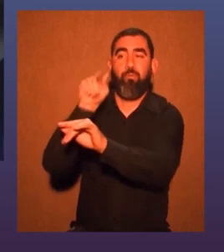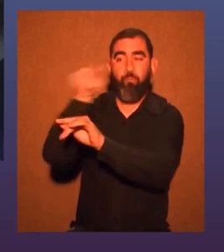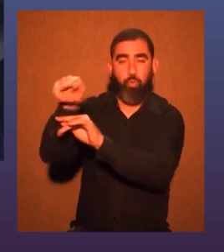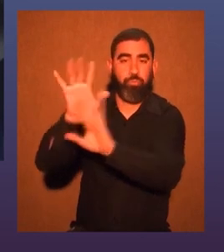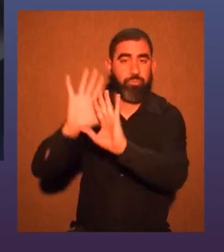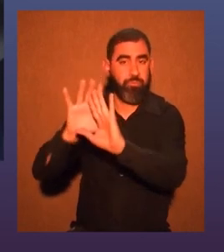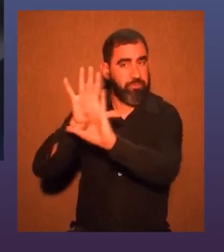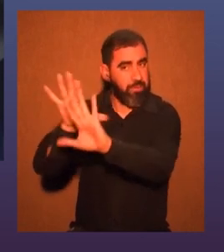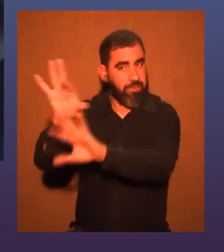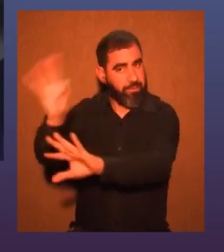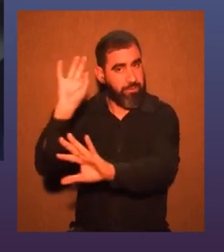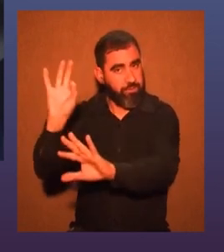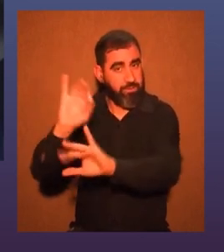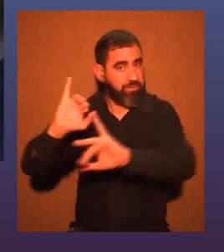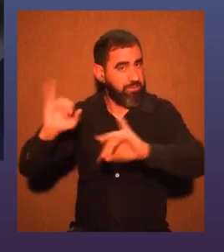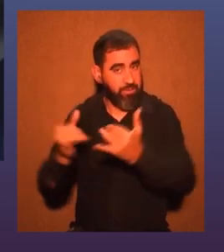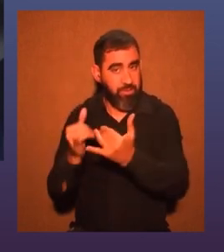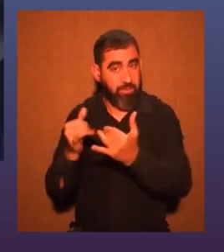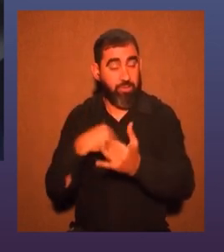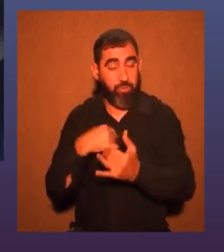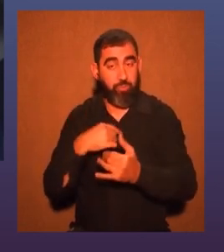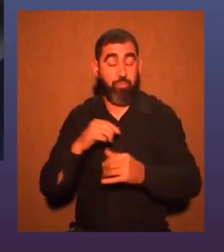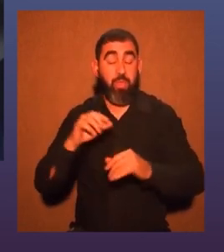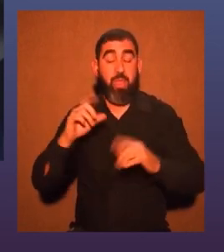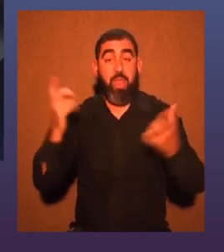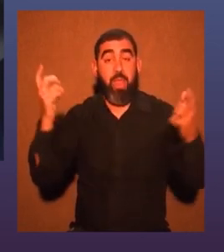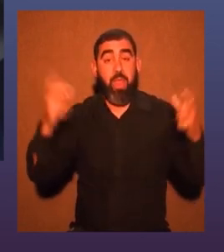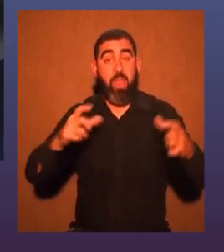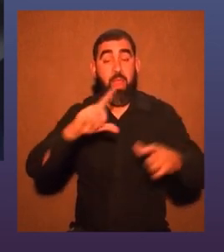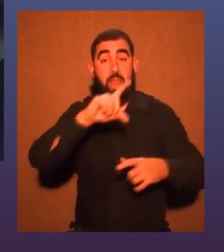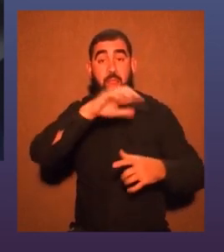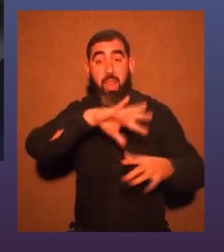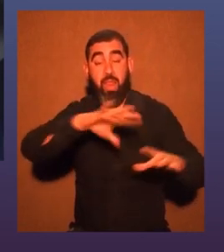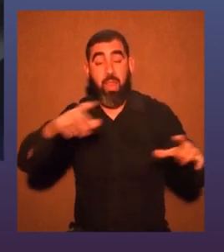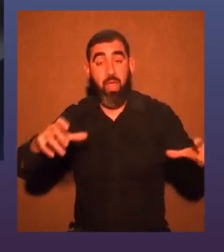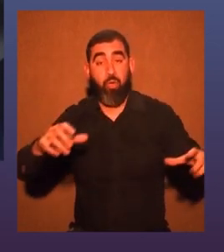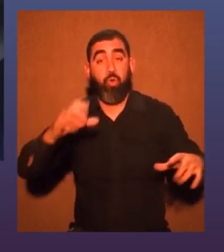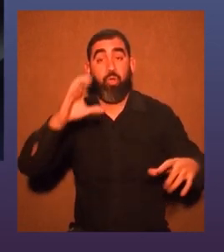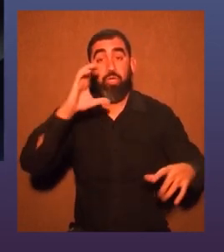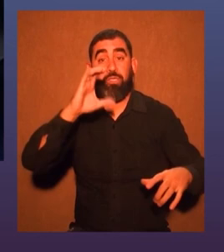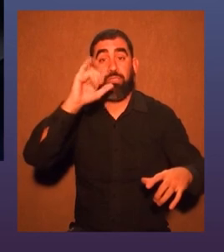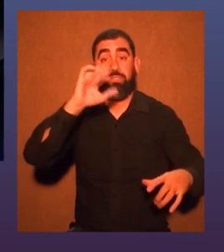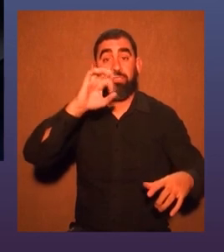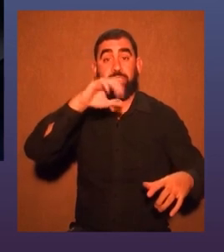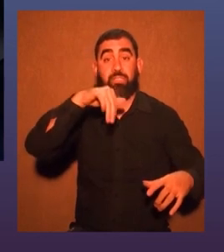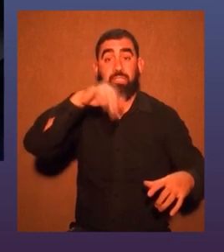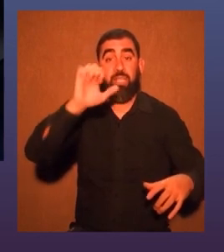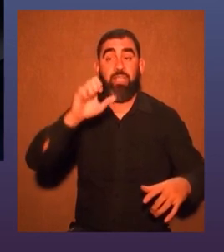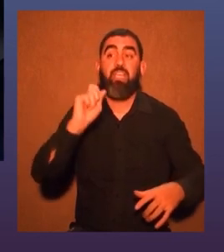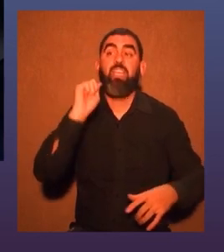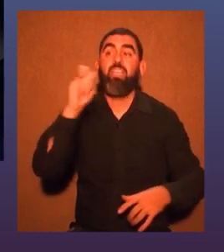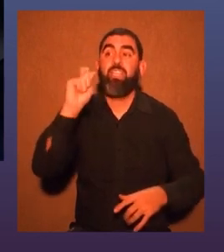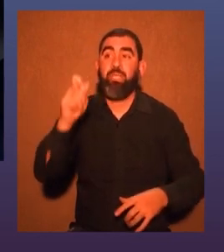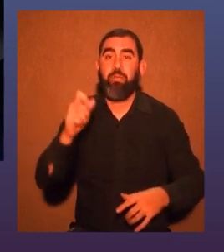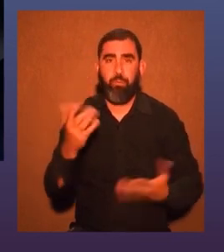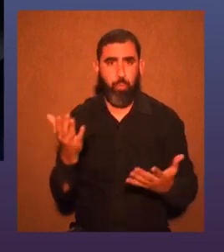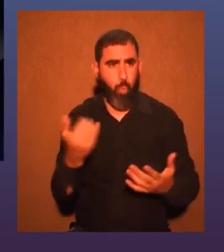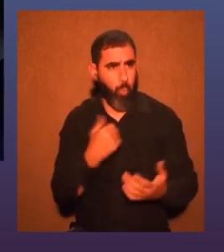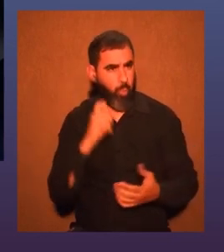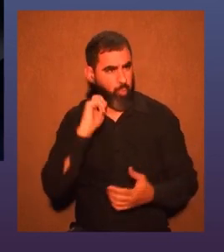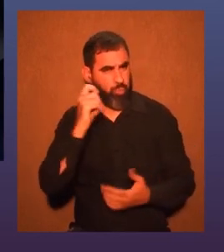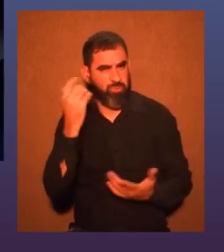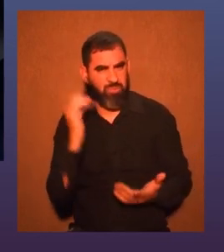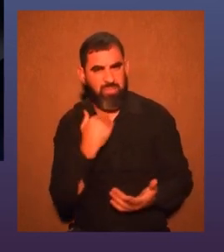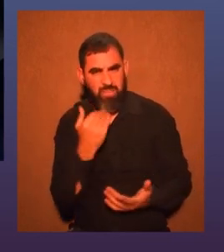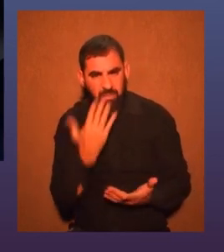fulanito, ¿entendés? Claro. Entonces, yo me encontré al lado de los cisnes, decía, bueno, bueno, ¿y quién me dice? No se sabe todavía. ¿Cómo no se sabe? Entonces yo